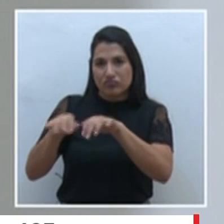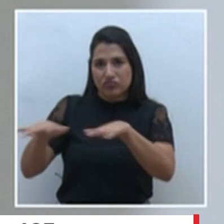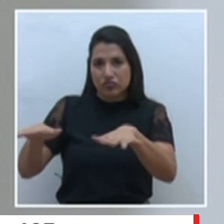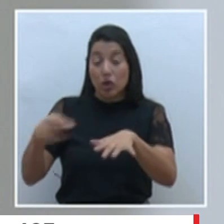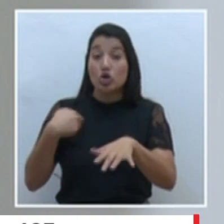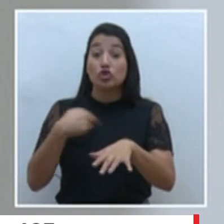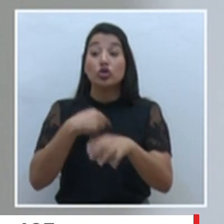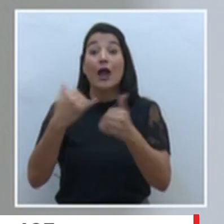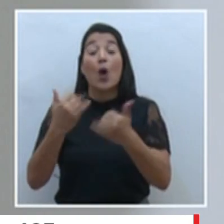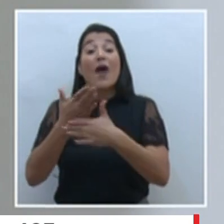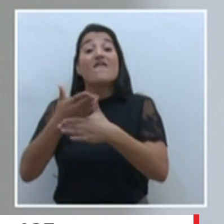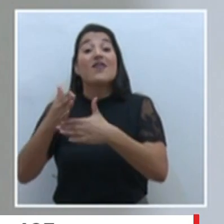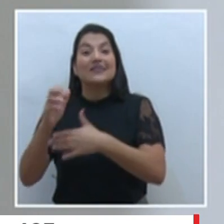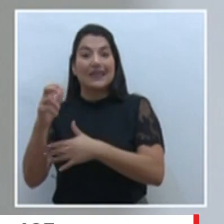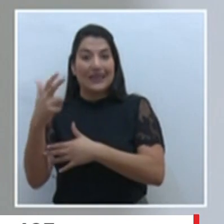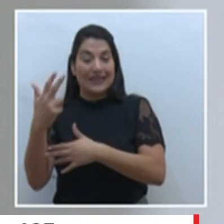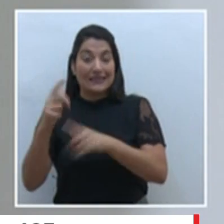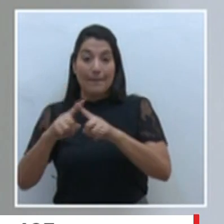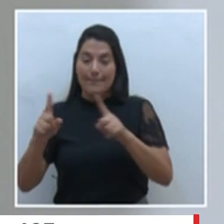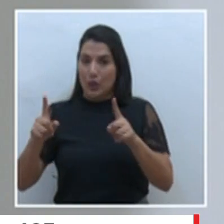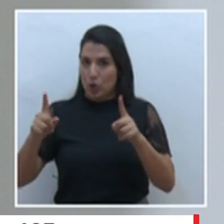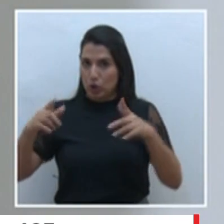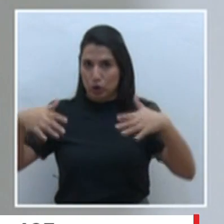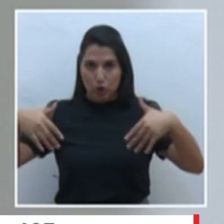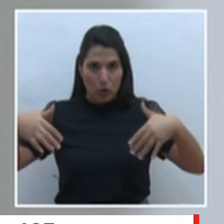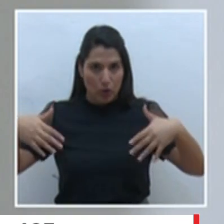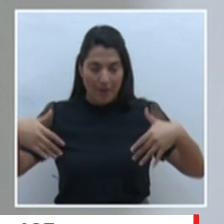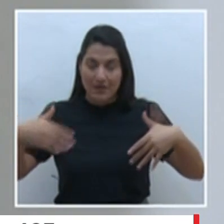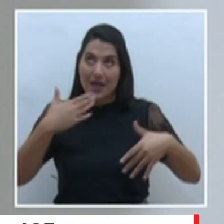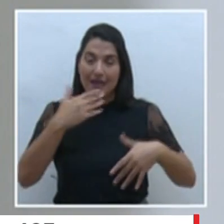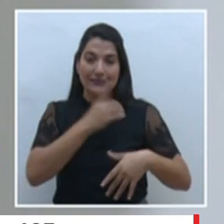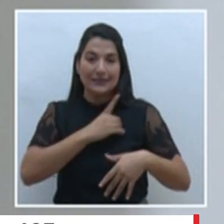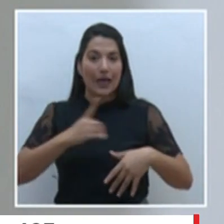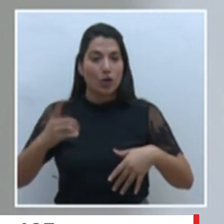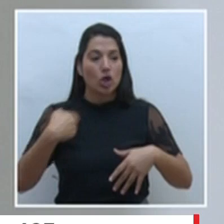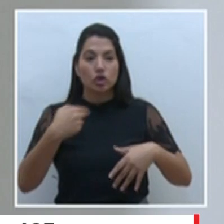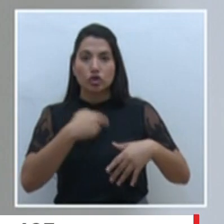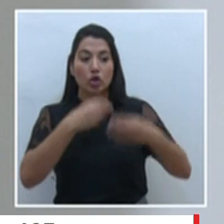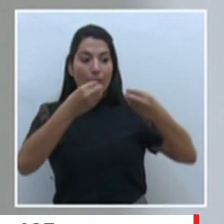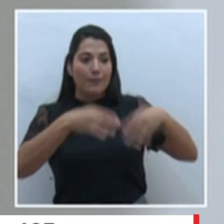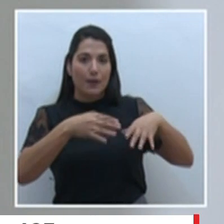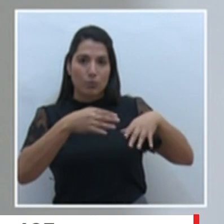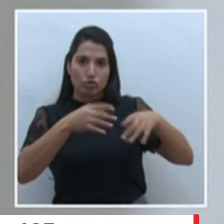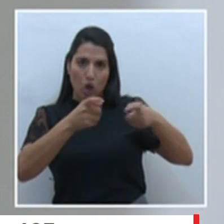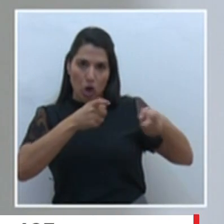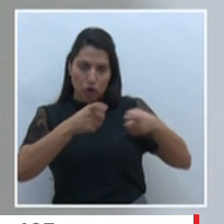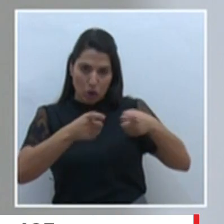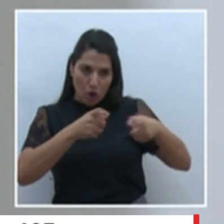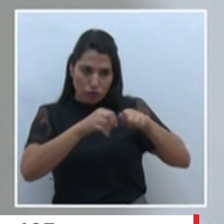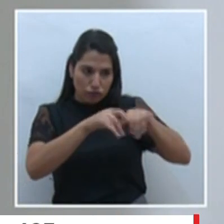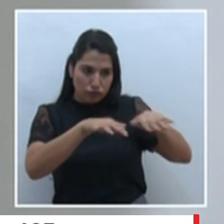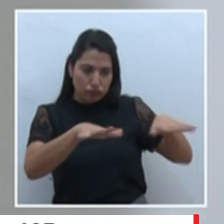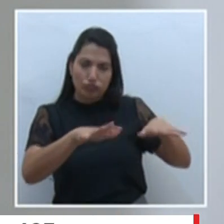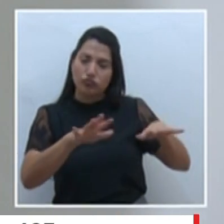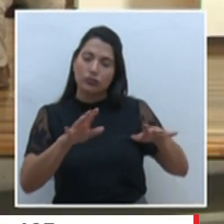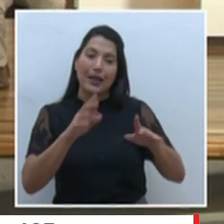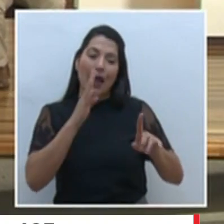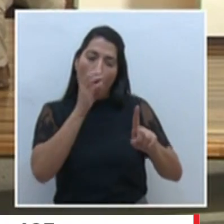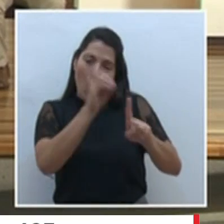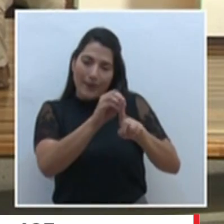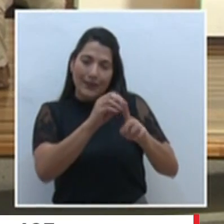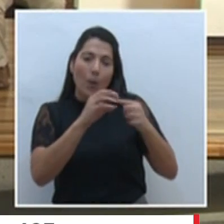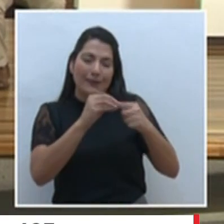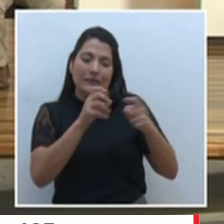pero no hemos logrado, gracias a Dios, la transmisión comunitaria, y ese es nuestro fin último. Gracias,